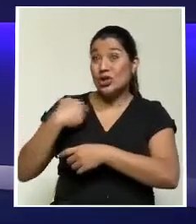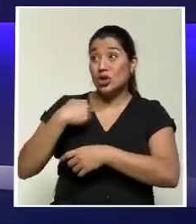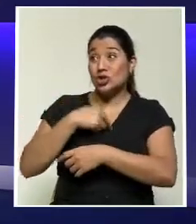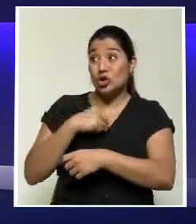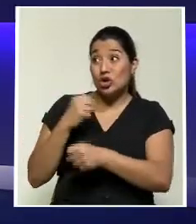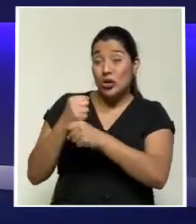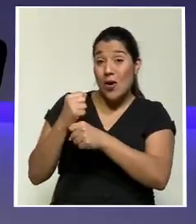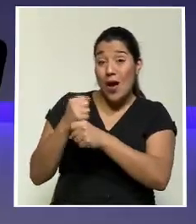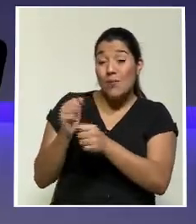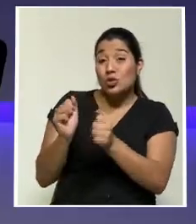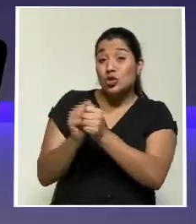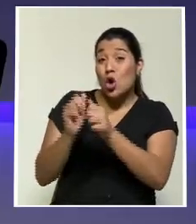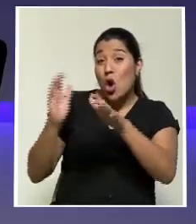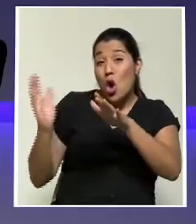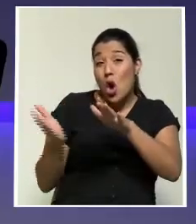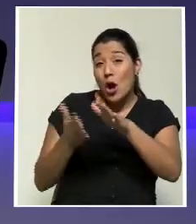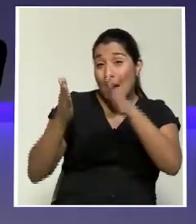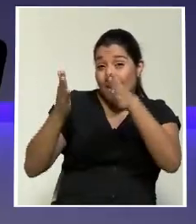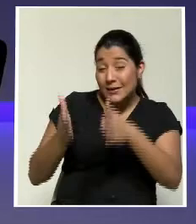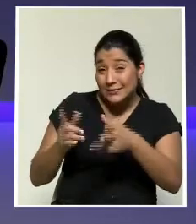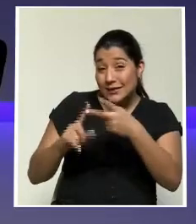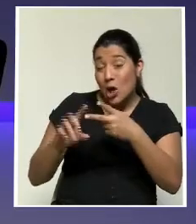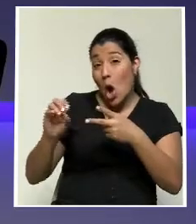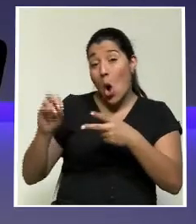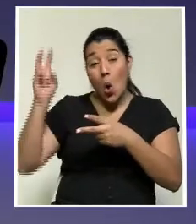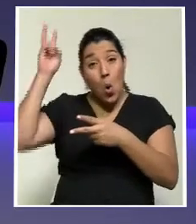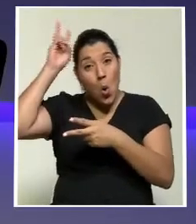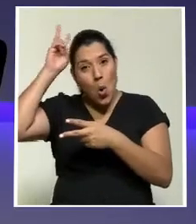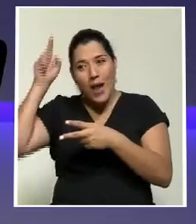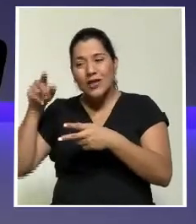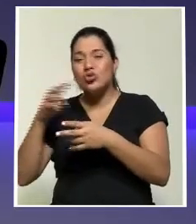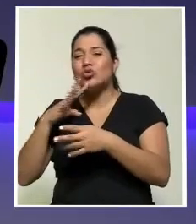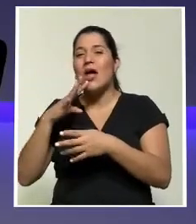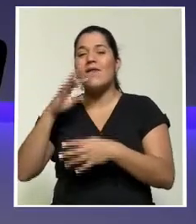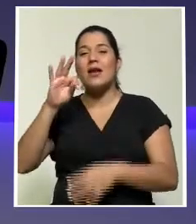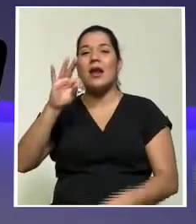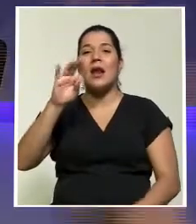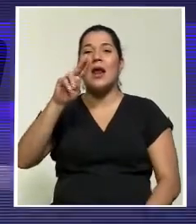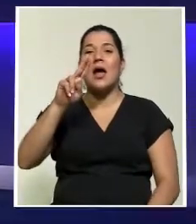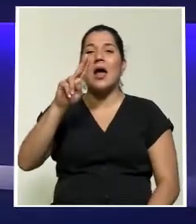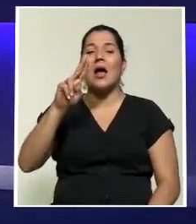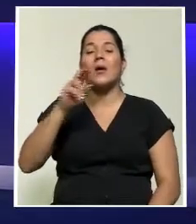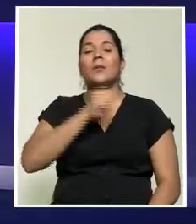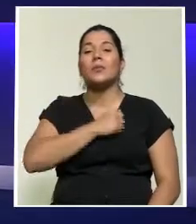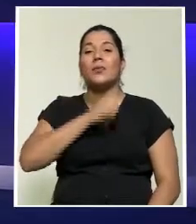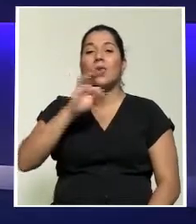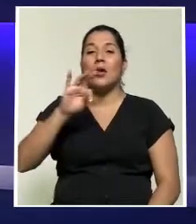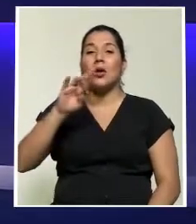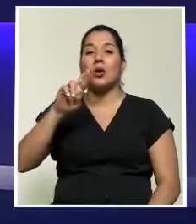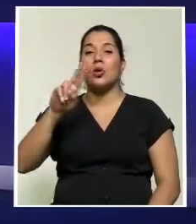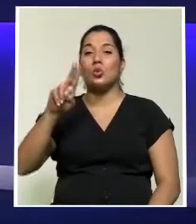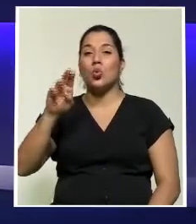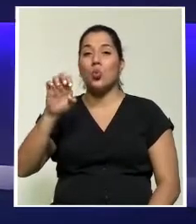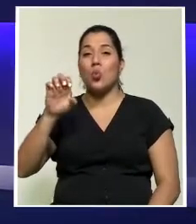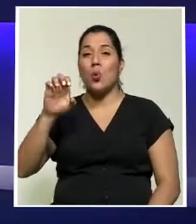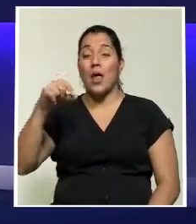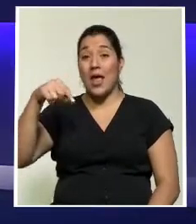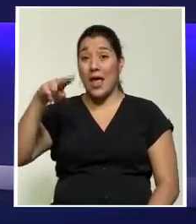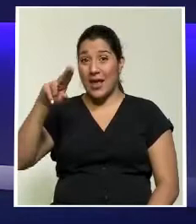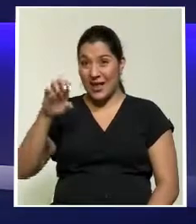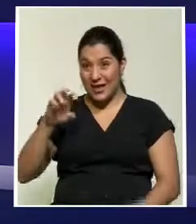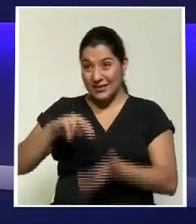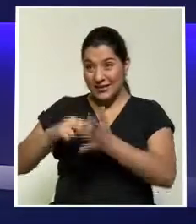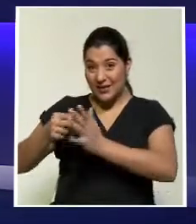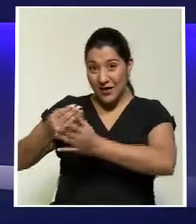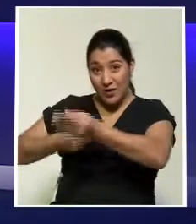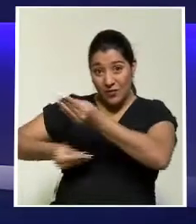o indígenas y habla del trueque, ellos muchas veces se hablan de las mingas, dice, pero no, o las manos alzadas o manos cambiadas,